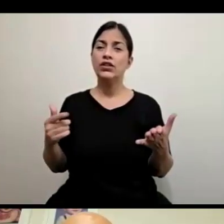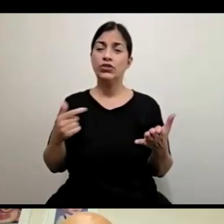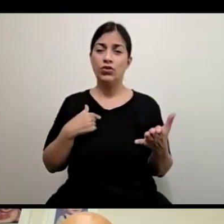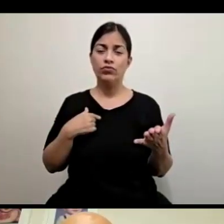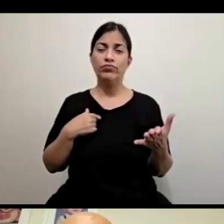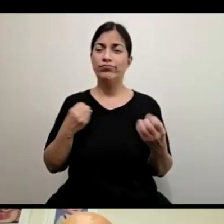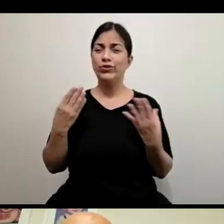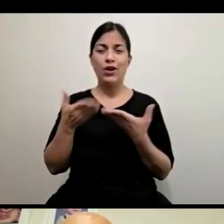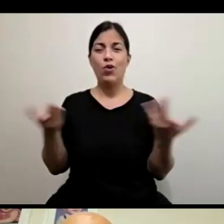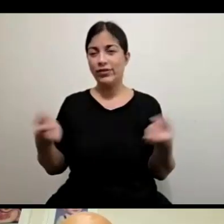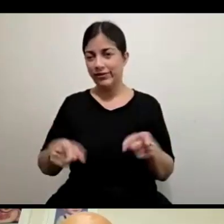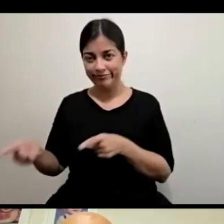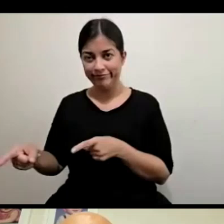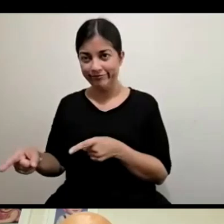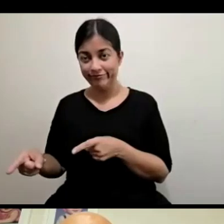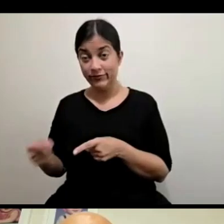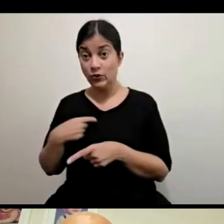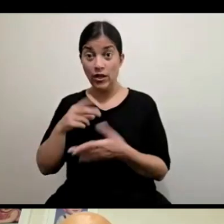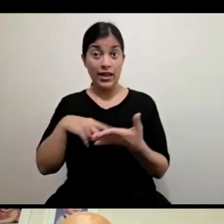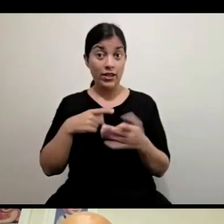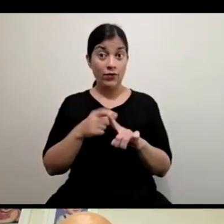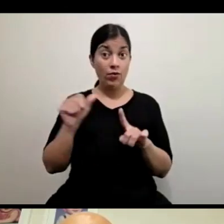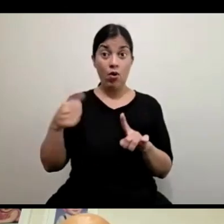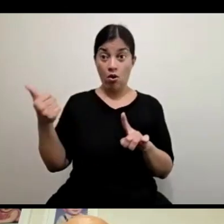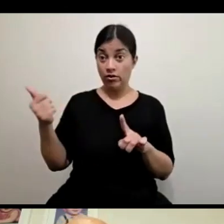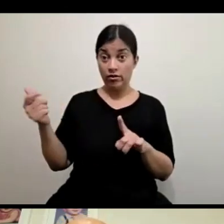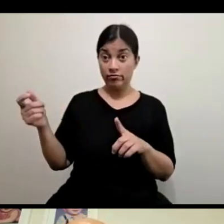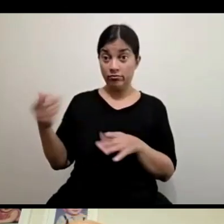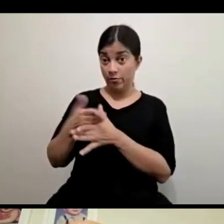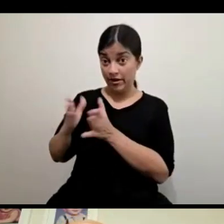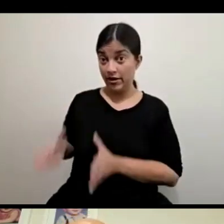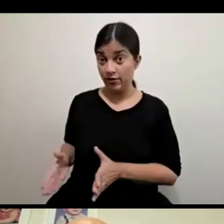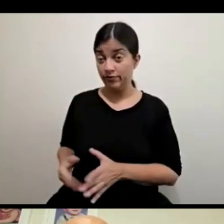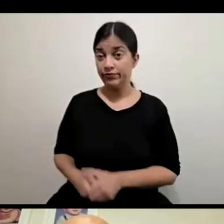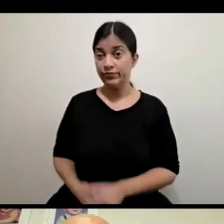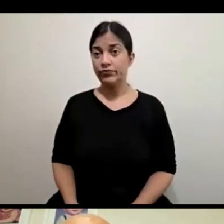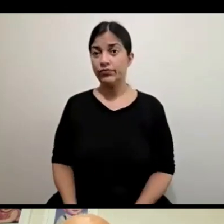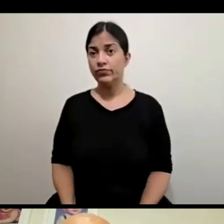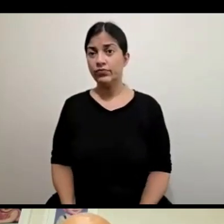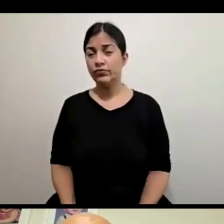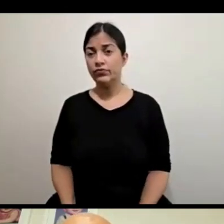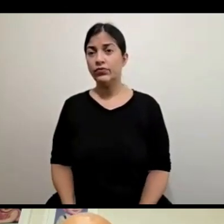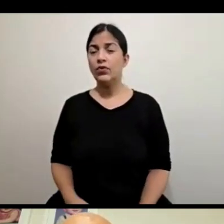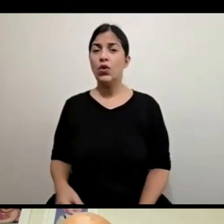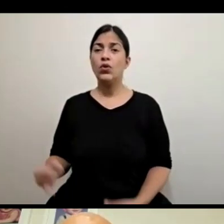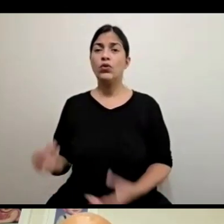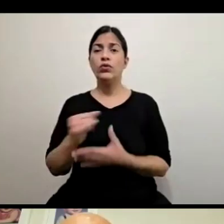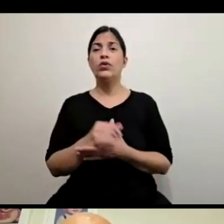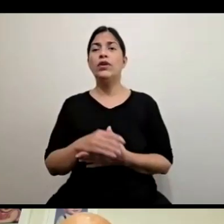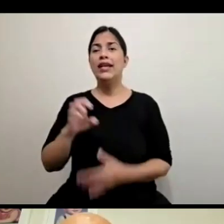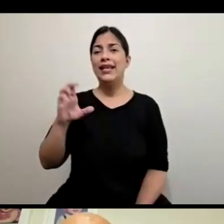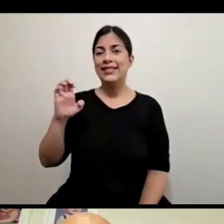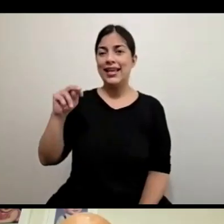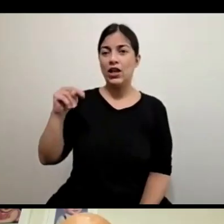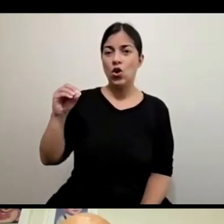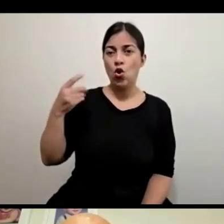Primero, igual, y lo he leído de otros escenógrafos, lo he leído muchas veces, que los escenógrafos no somos artistas